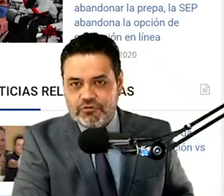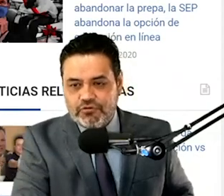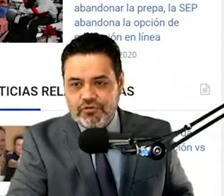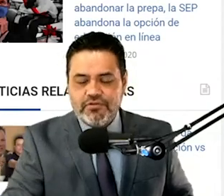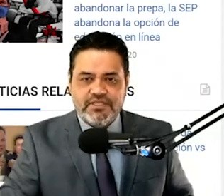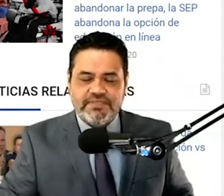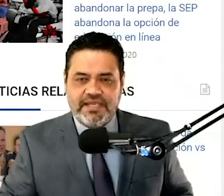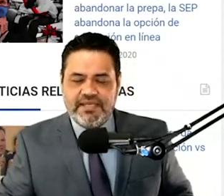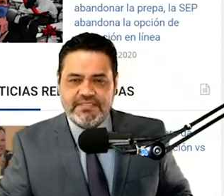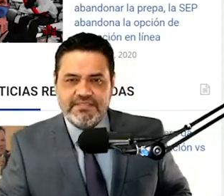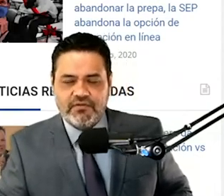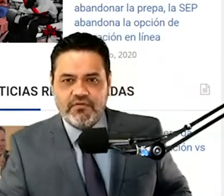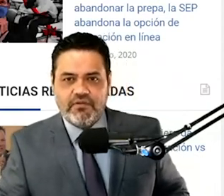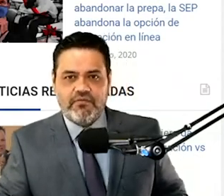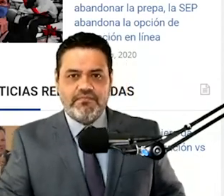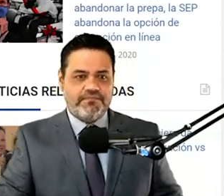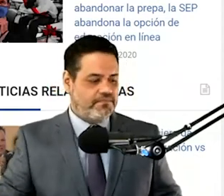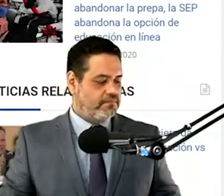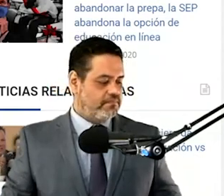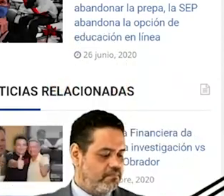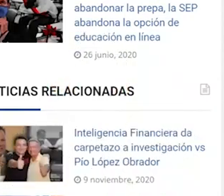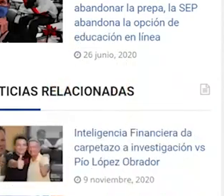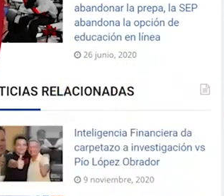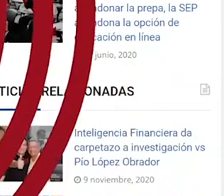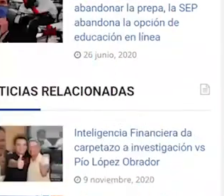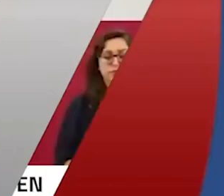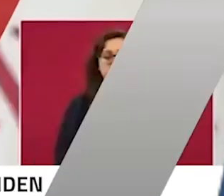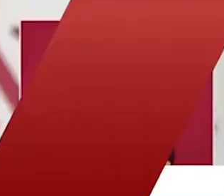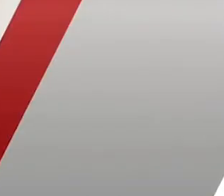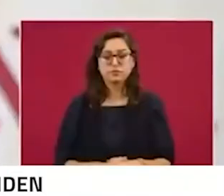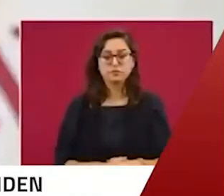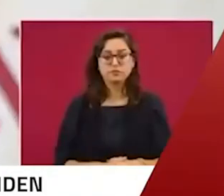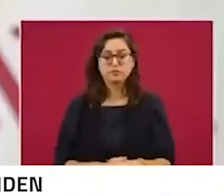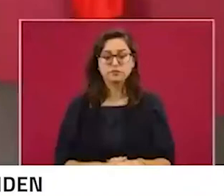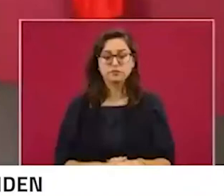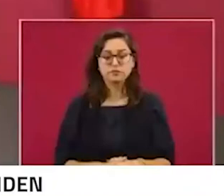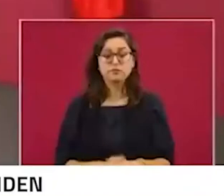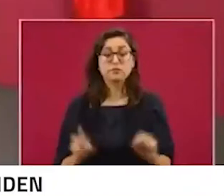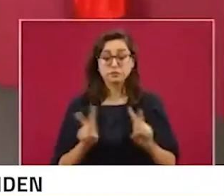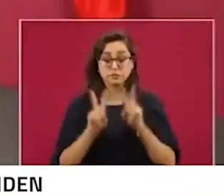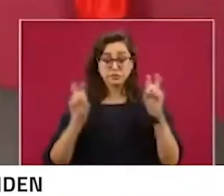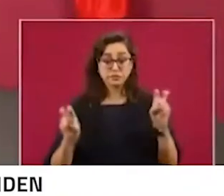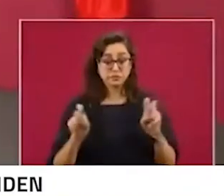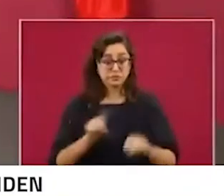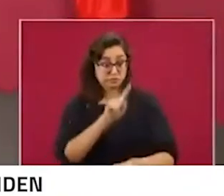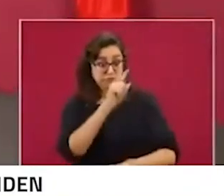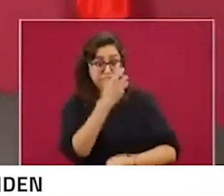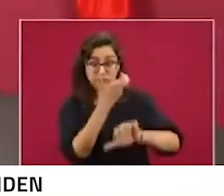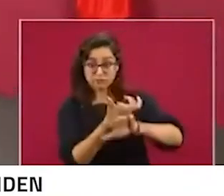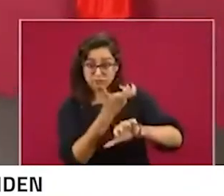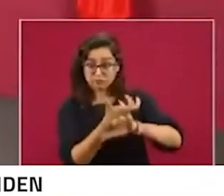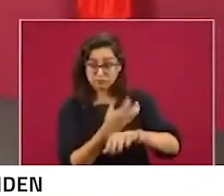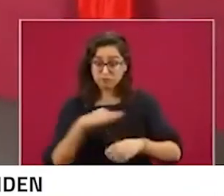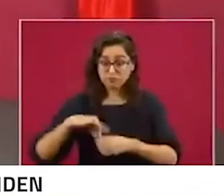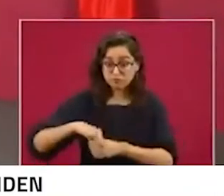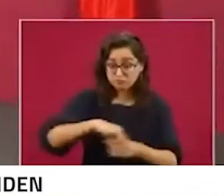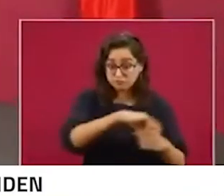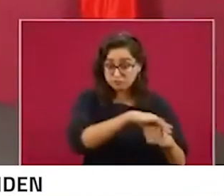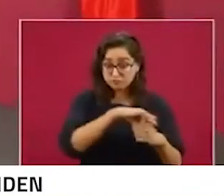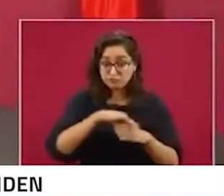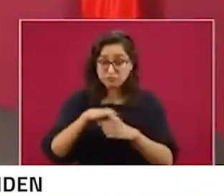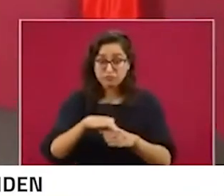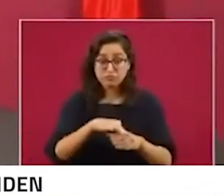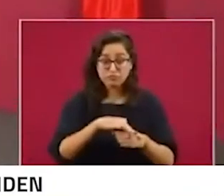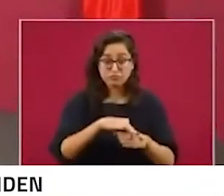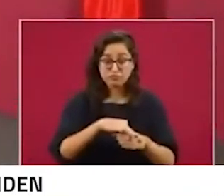resuelto todos los temas legales en eeuu cuanto a las elecciones en eeuu la